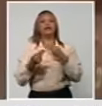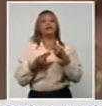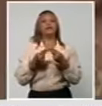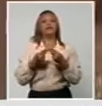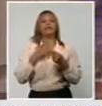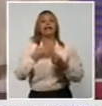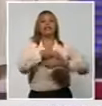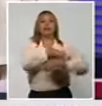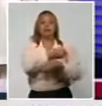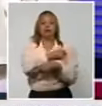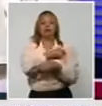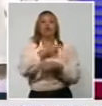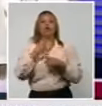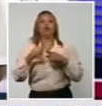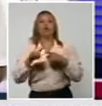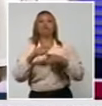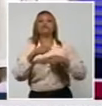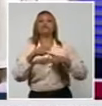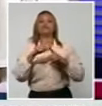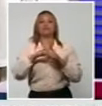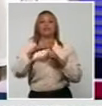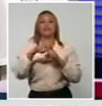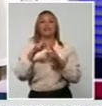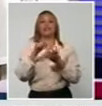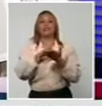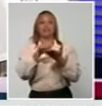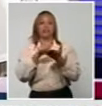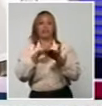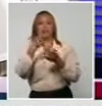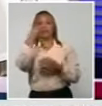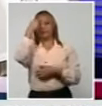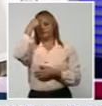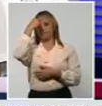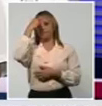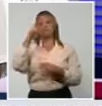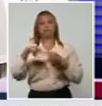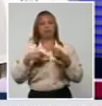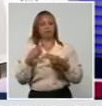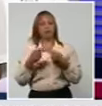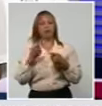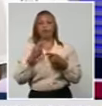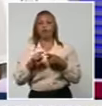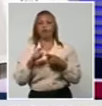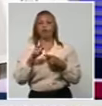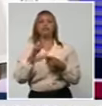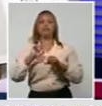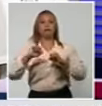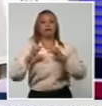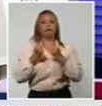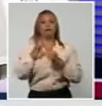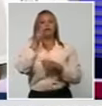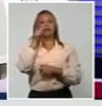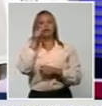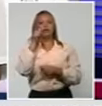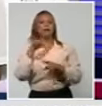con termometría digital y por supuesto se reforzó en ese punto la vigilancia epidemiológica a fin de